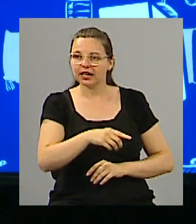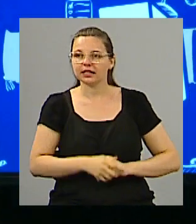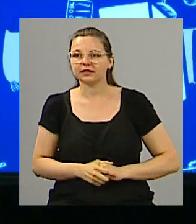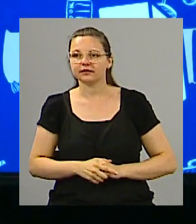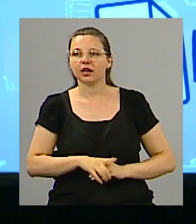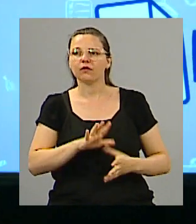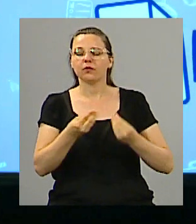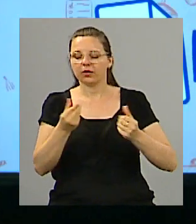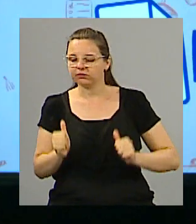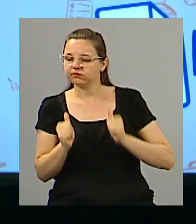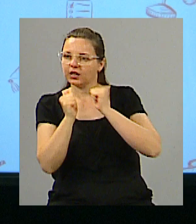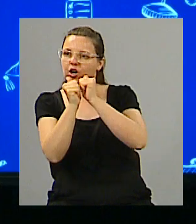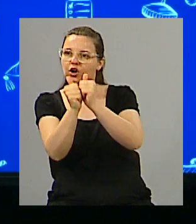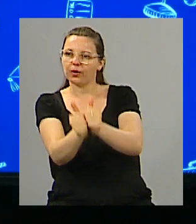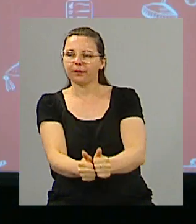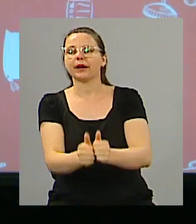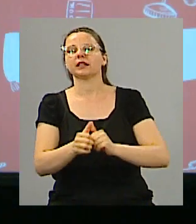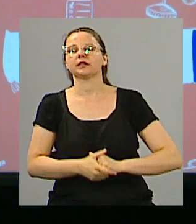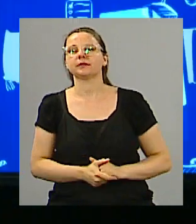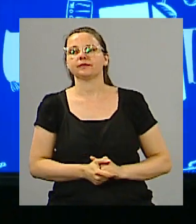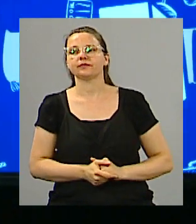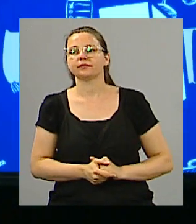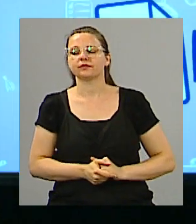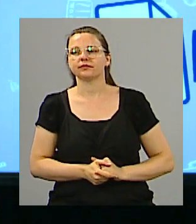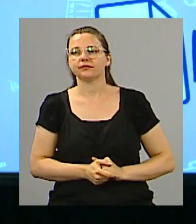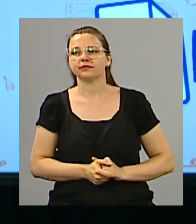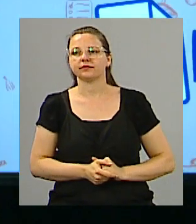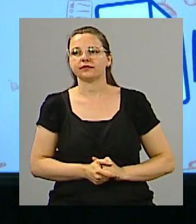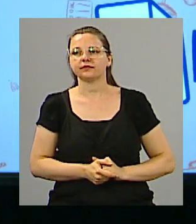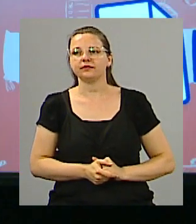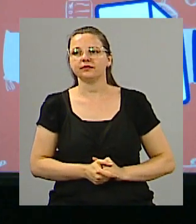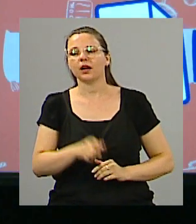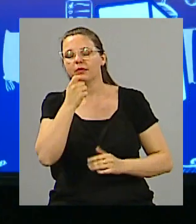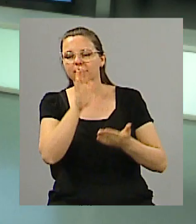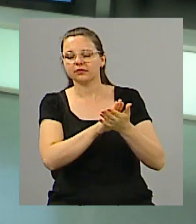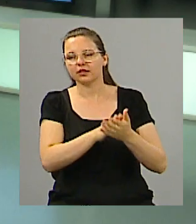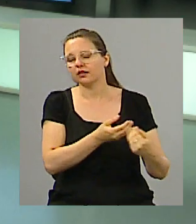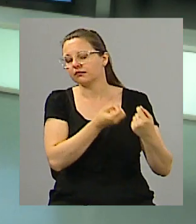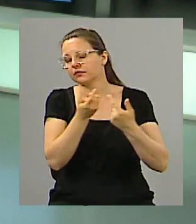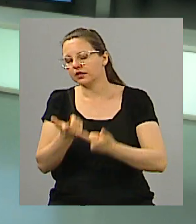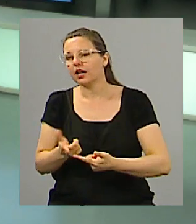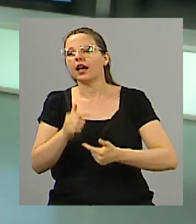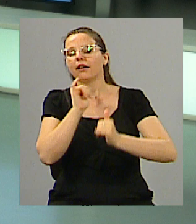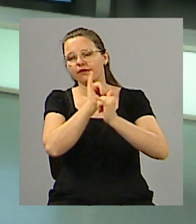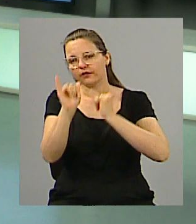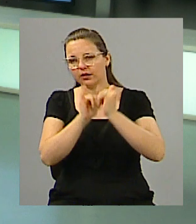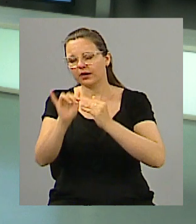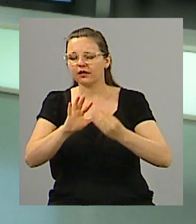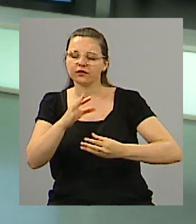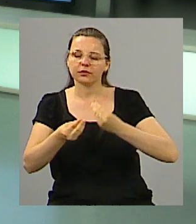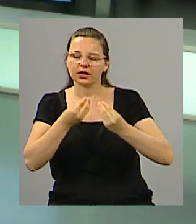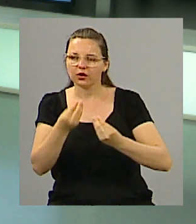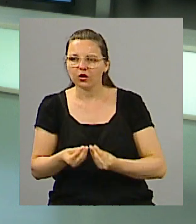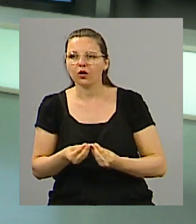a la persona a partir del diagnóstico, de darle el resultado, de informarle, de explicarle de qué se trata y cómo es